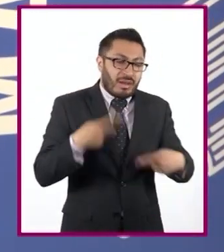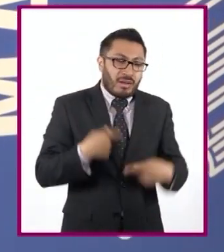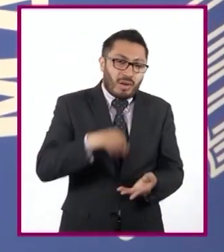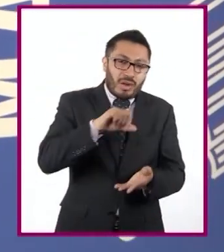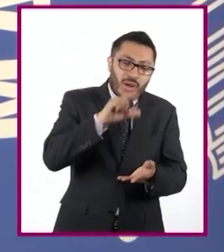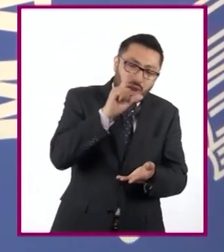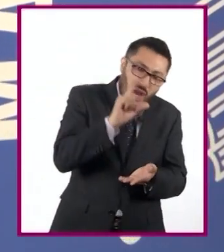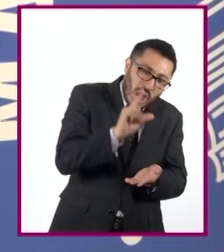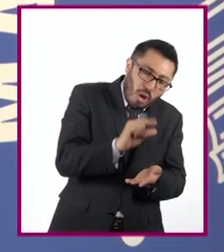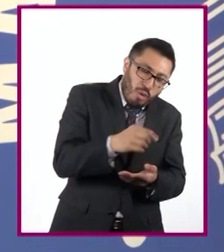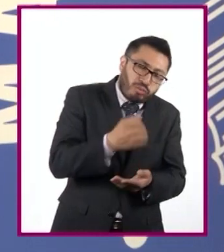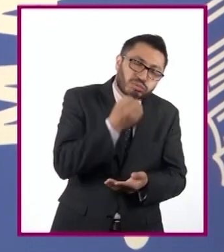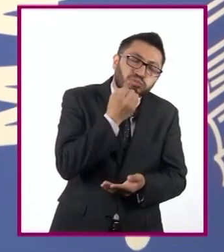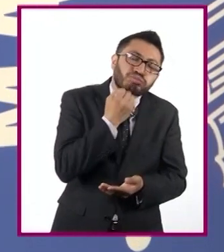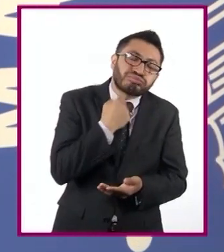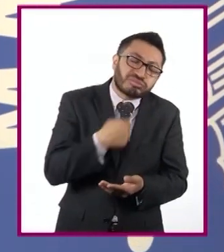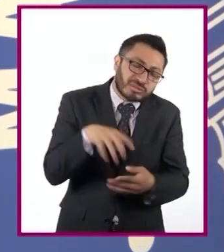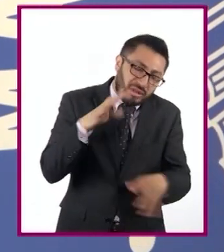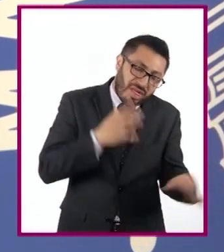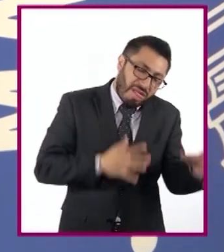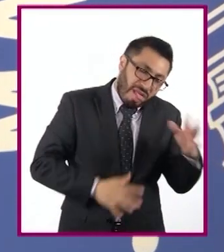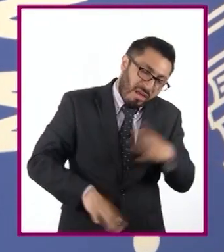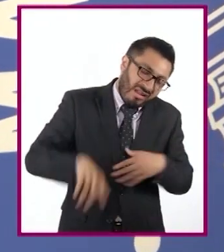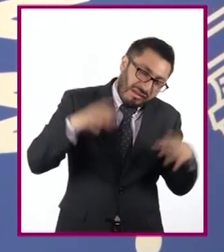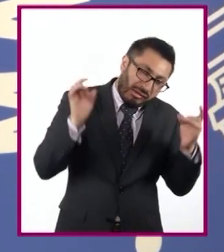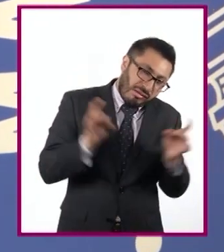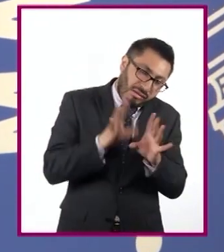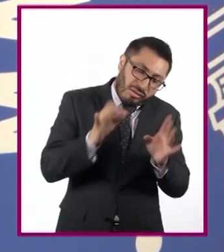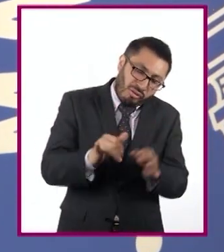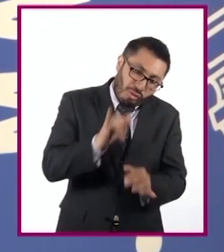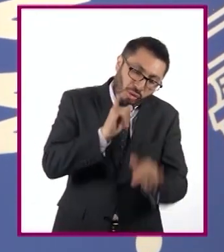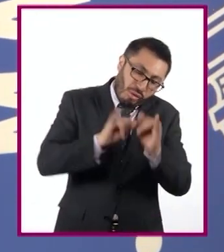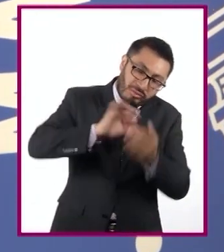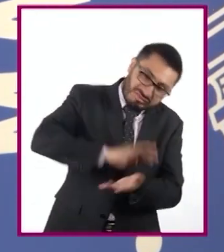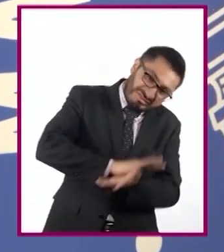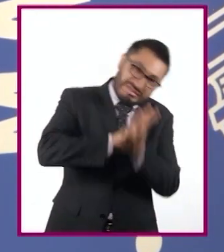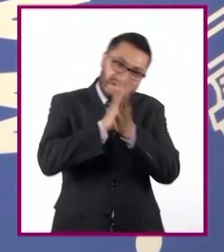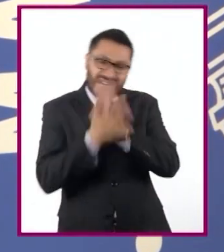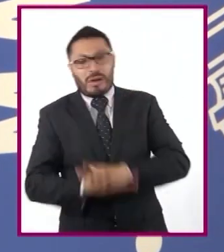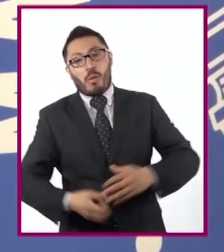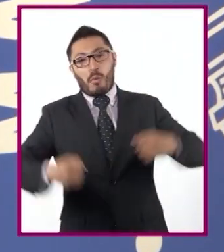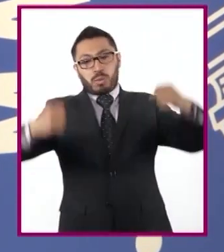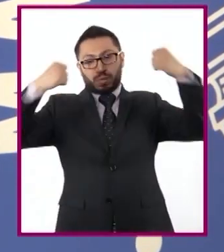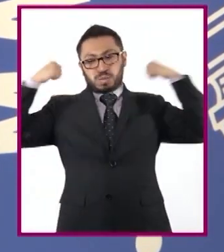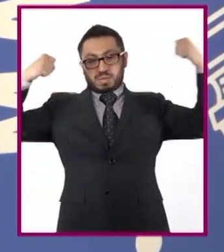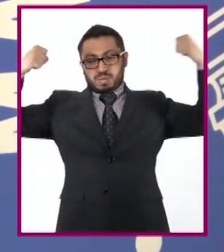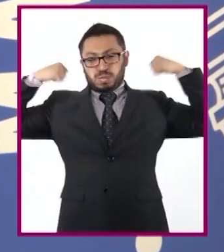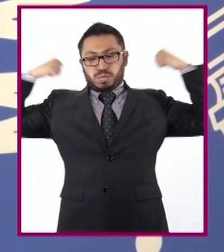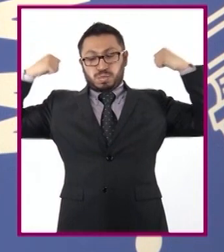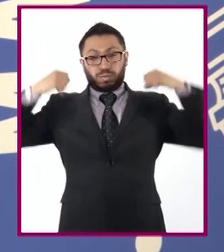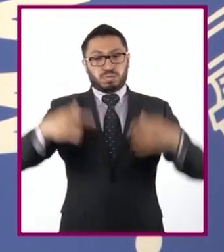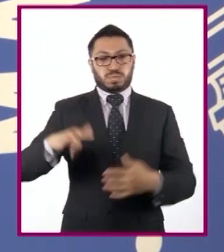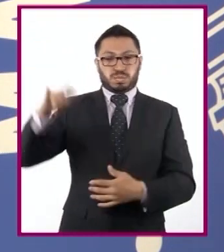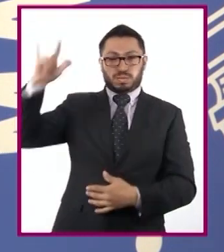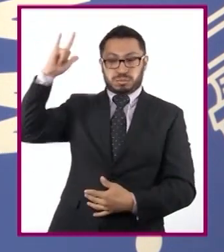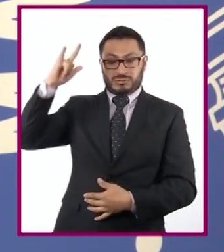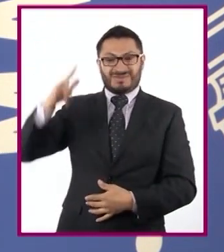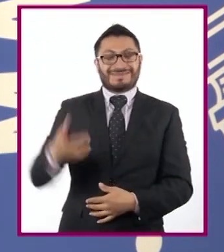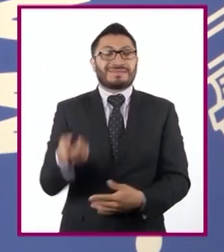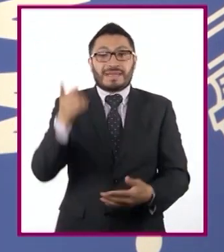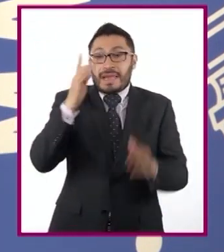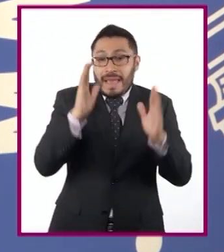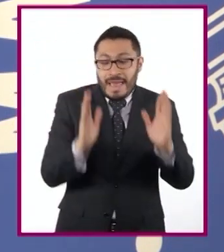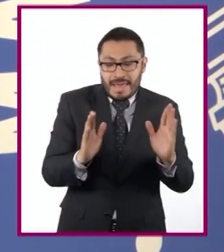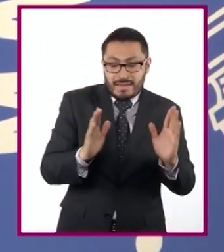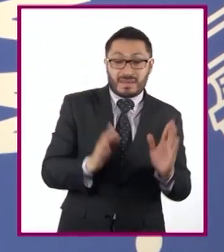sediento y cansado. Abruptamente cambia a alguien fuerte, alto y musculoso. Entre ellos una botella